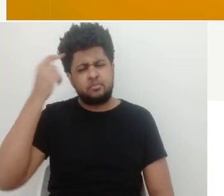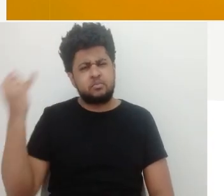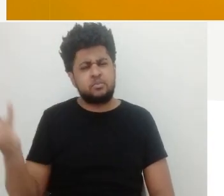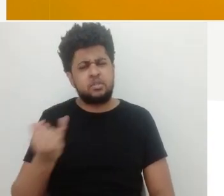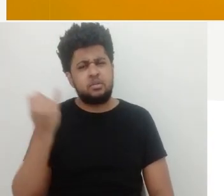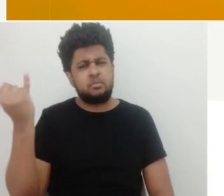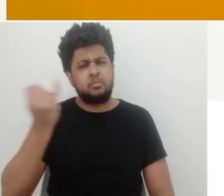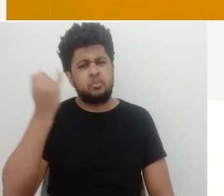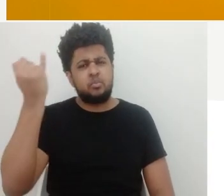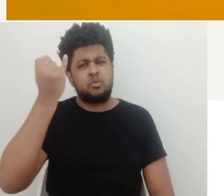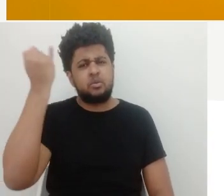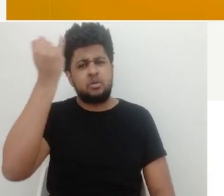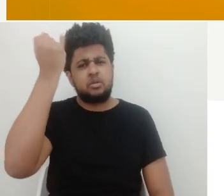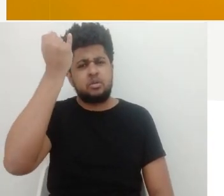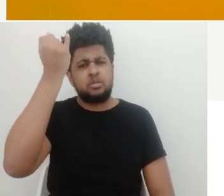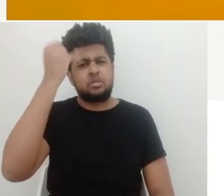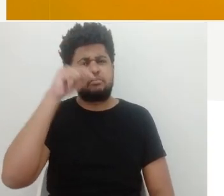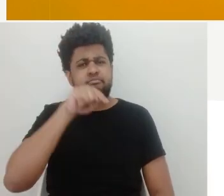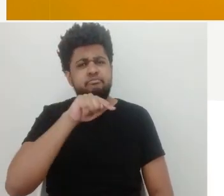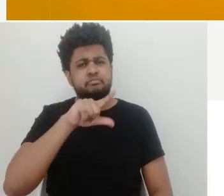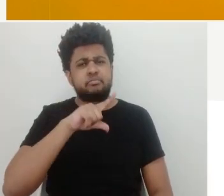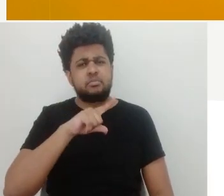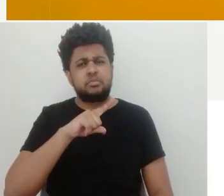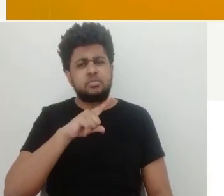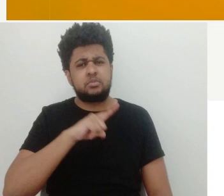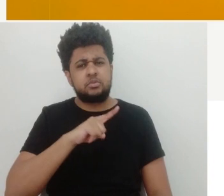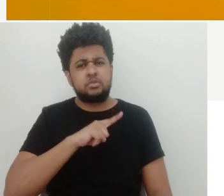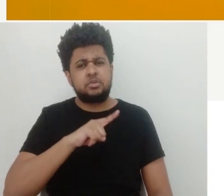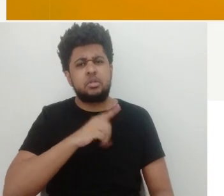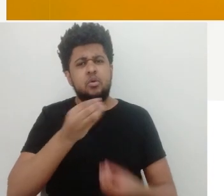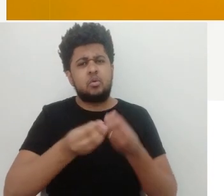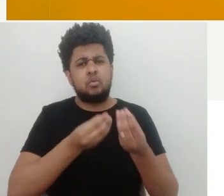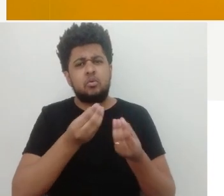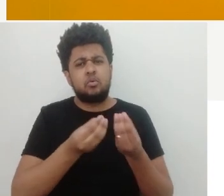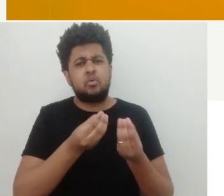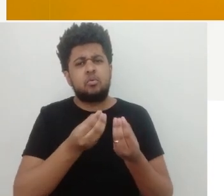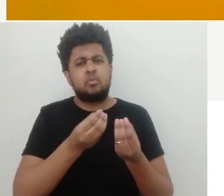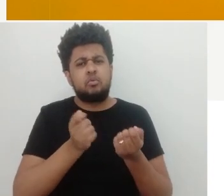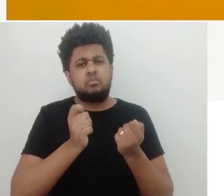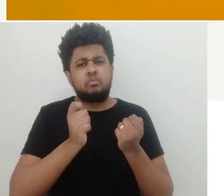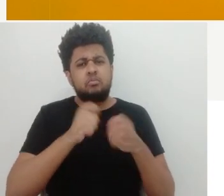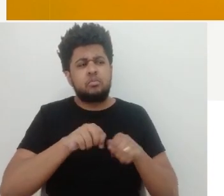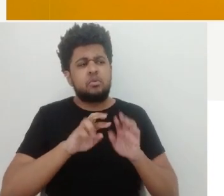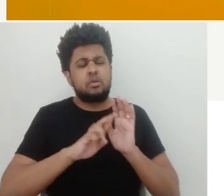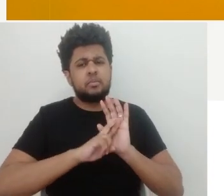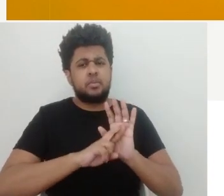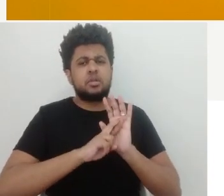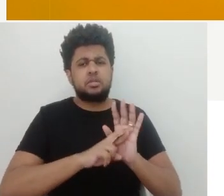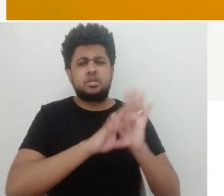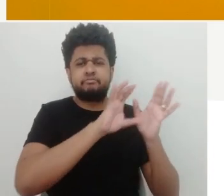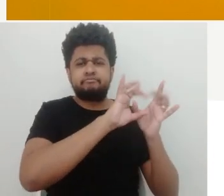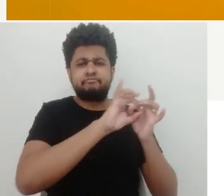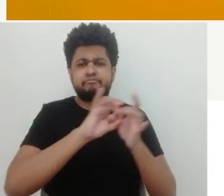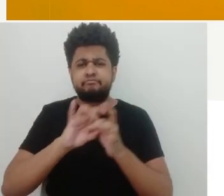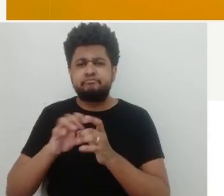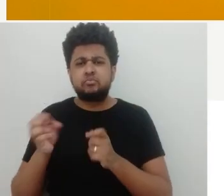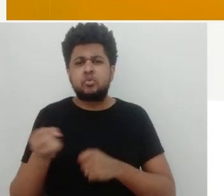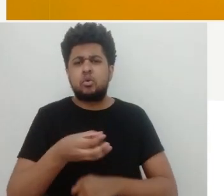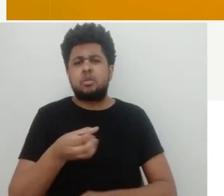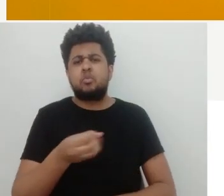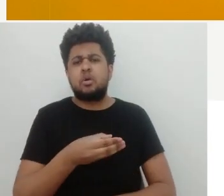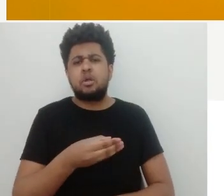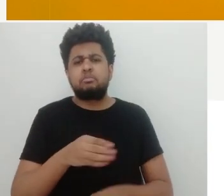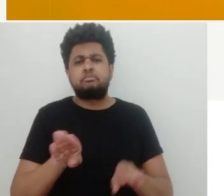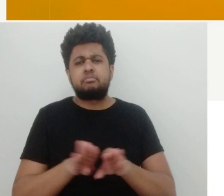estas genealogías nos presentan en la coyuntura contemporánea y puntualizar algunos elementos por los